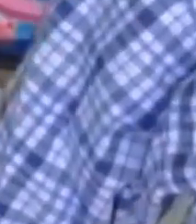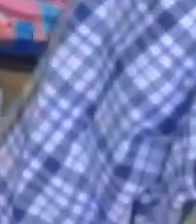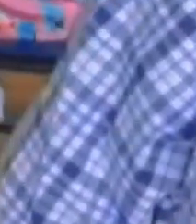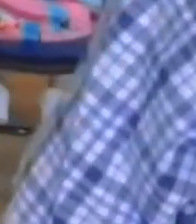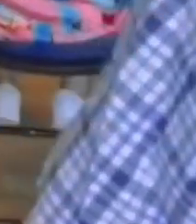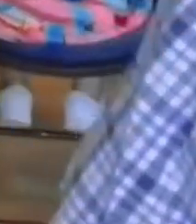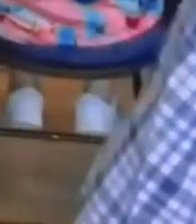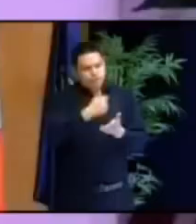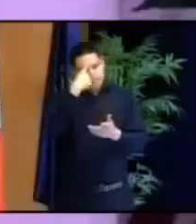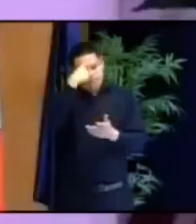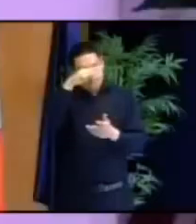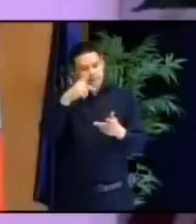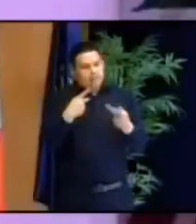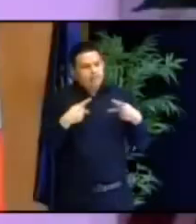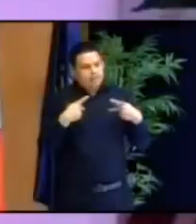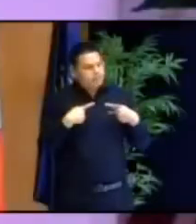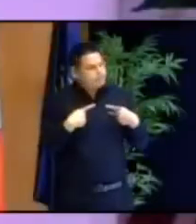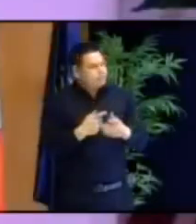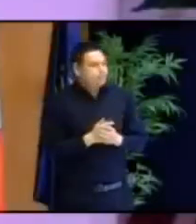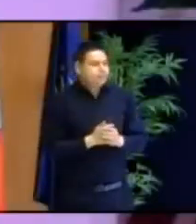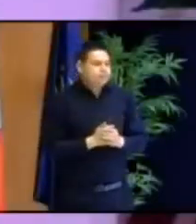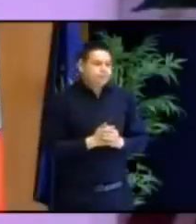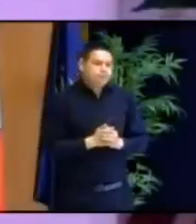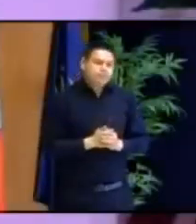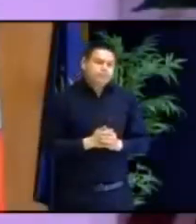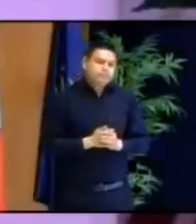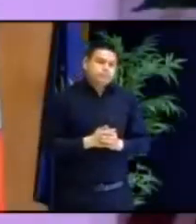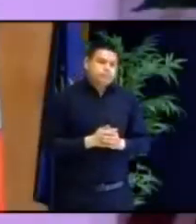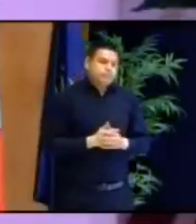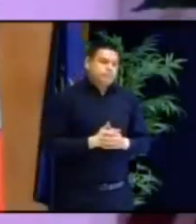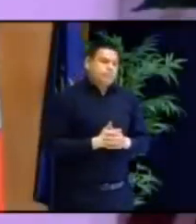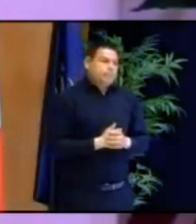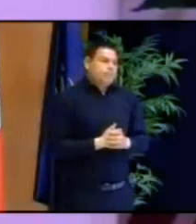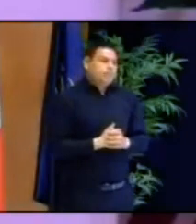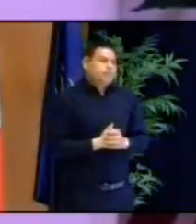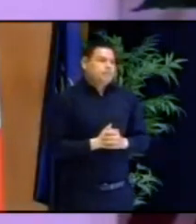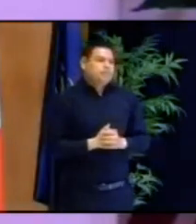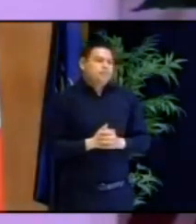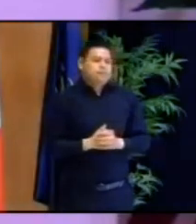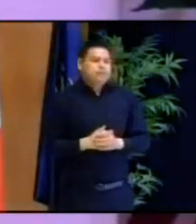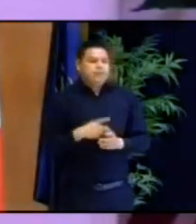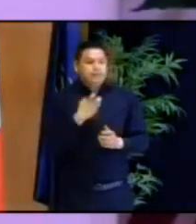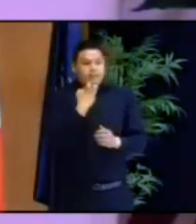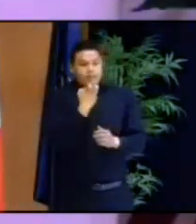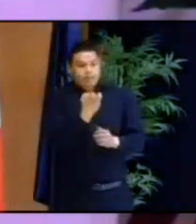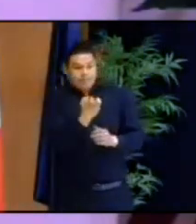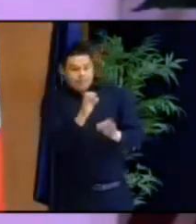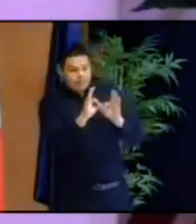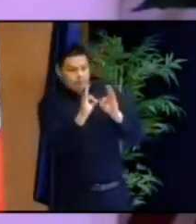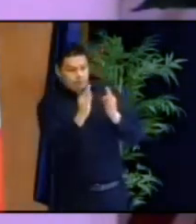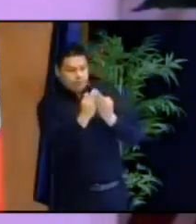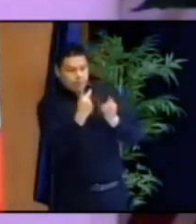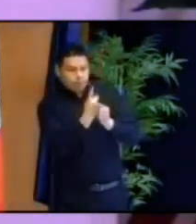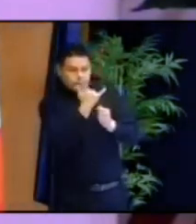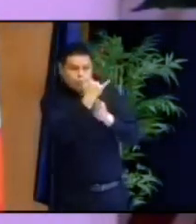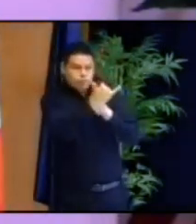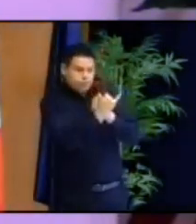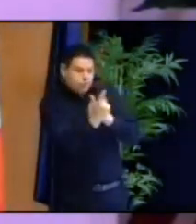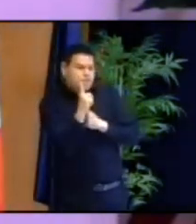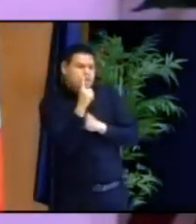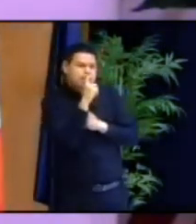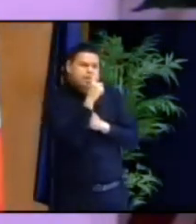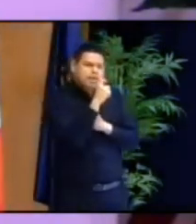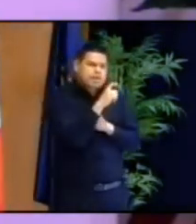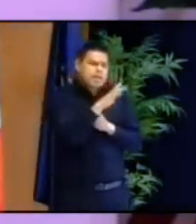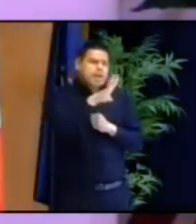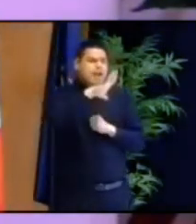tenido poblaciones que le han dado beneficio a la ciudad. Así como ese proyecto de agua, hay